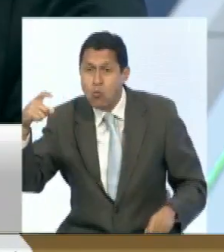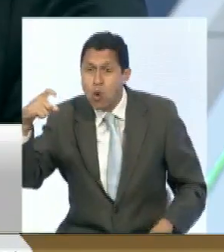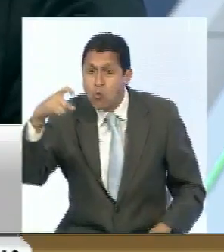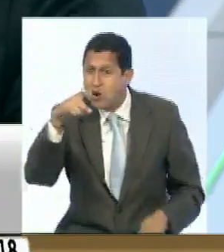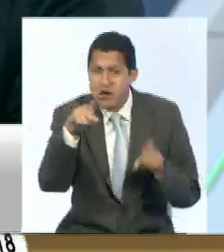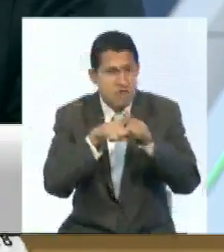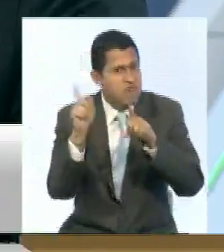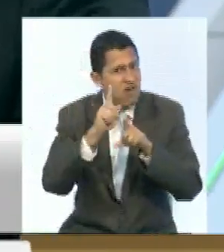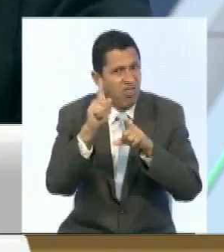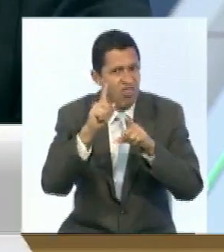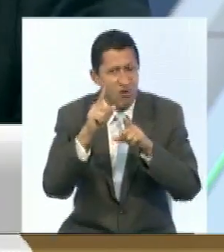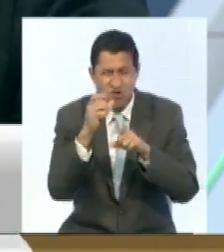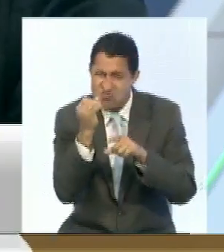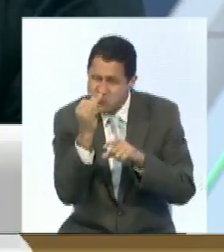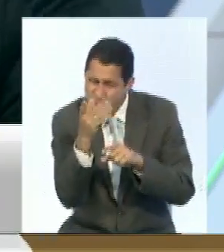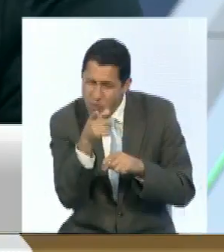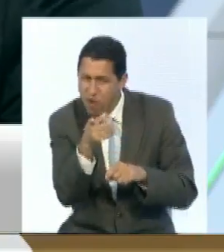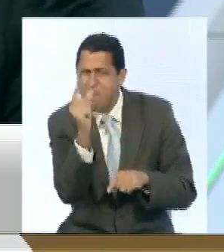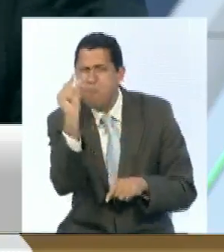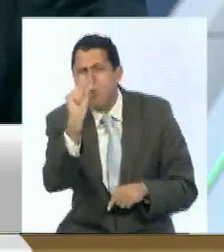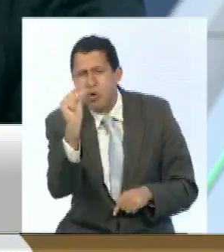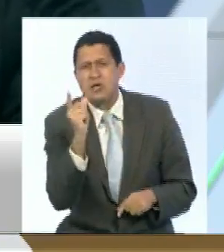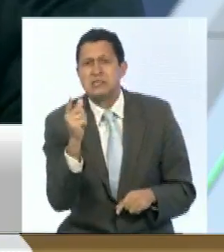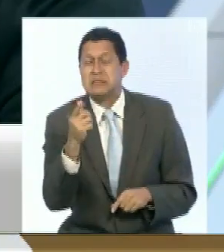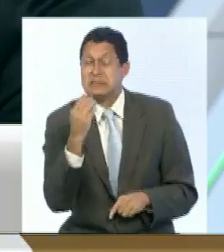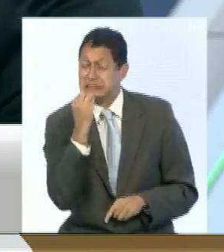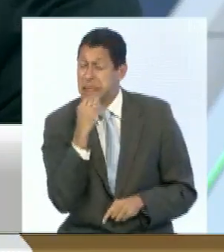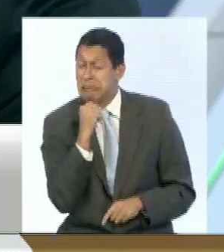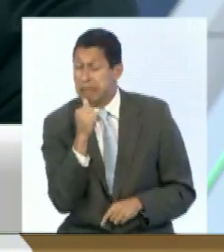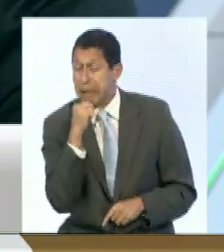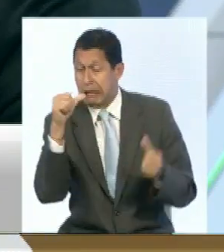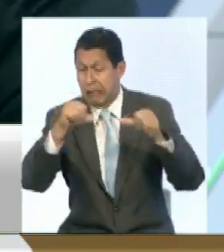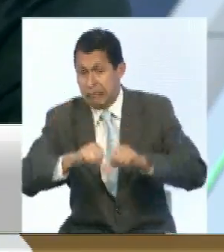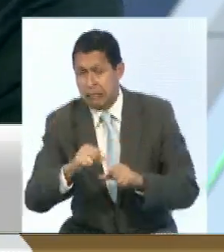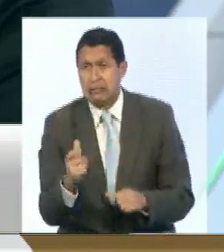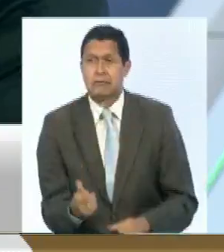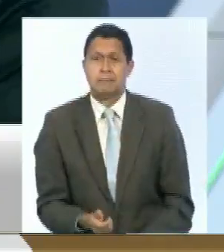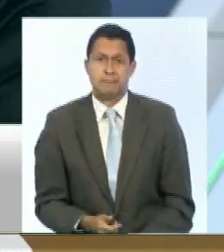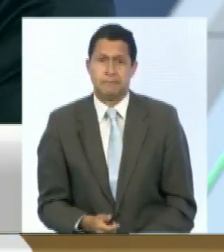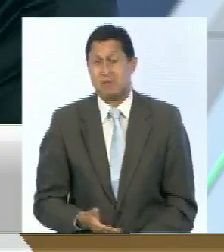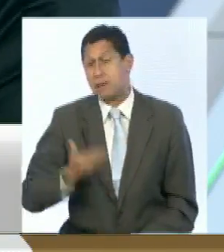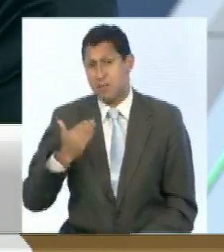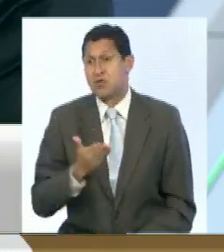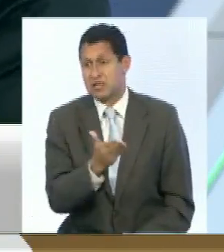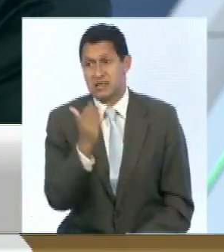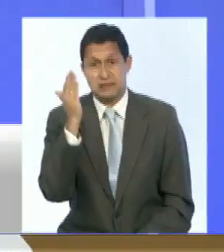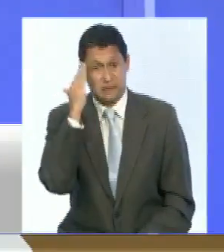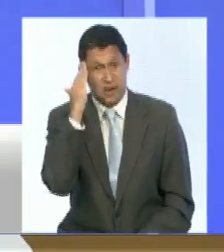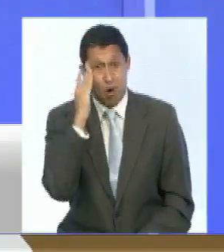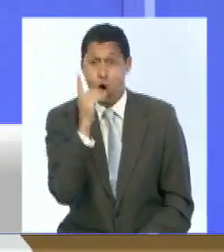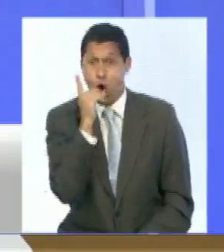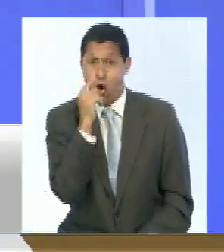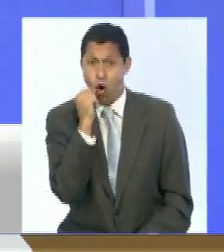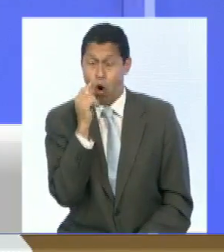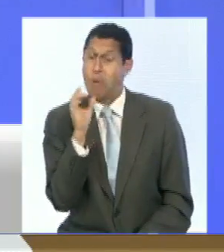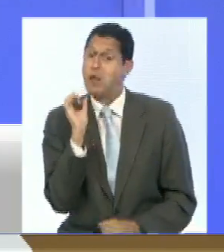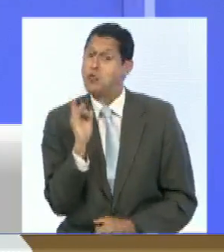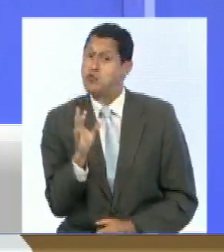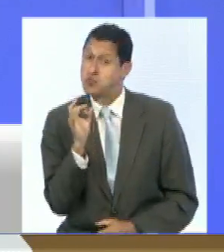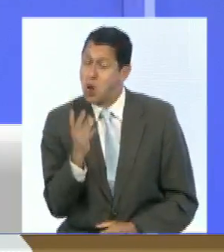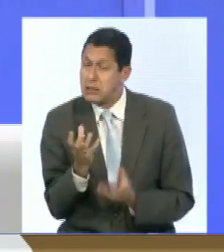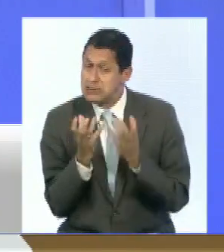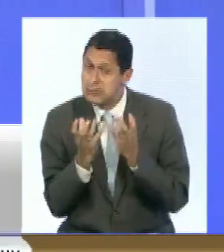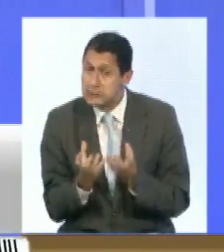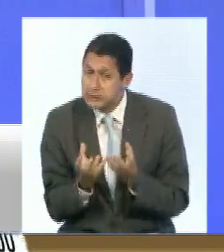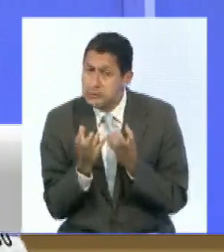el número el contaje espermatozoide la calidad y la cantidad es importante pues entonces si a un hombre le está doliendo testículos